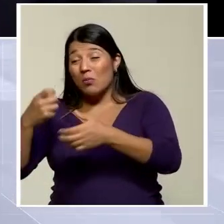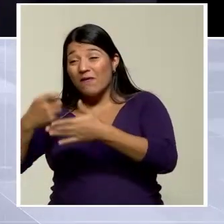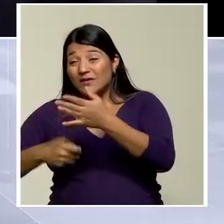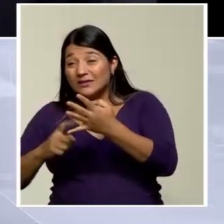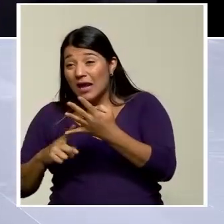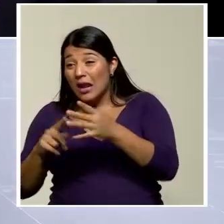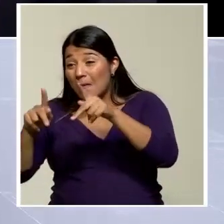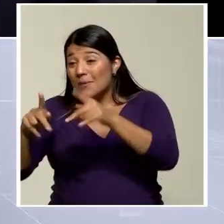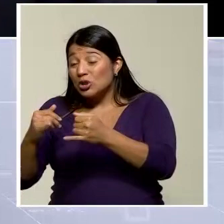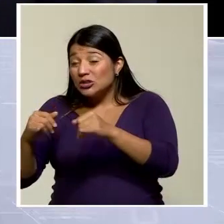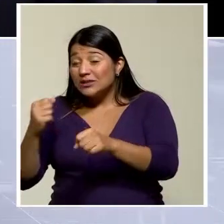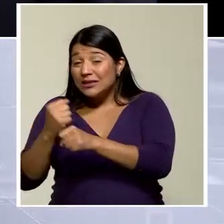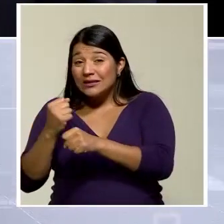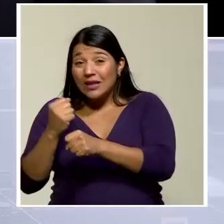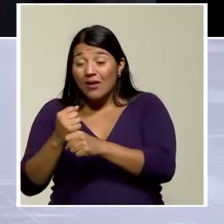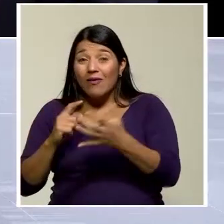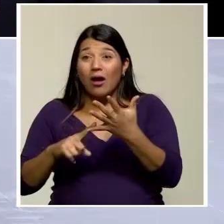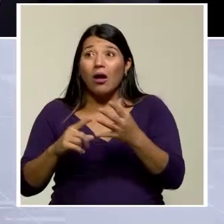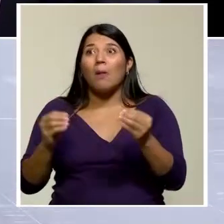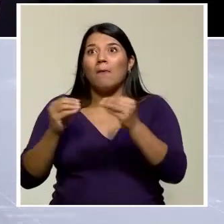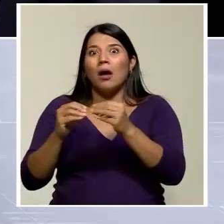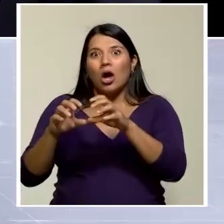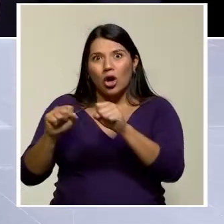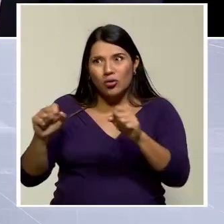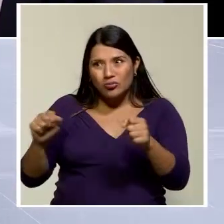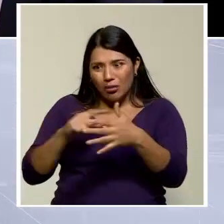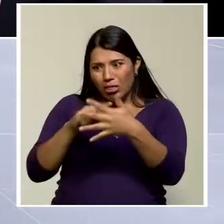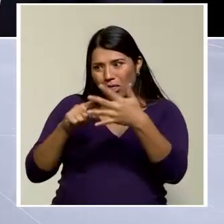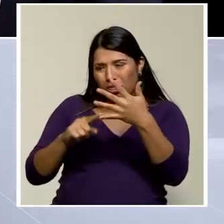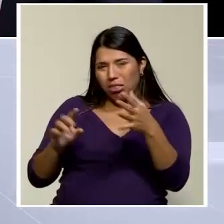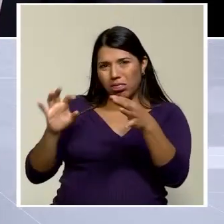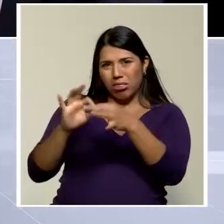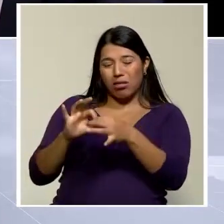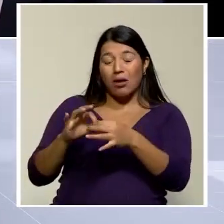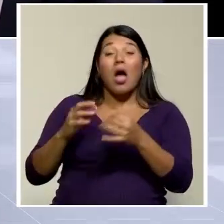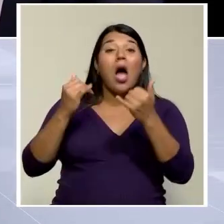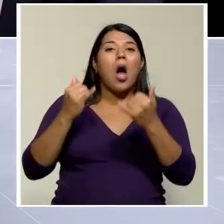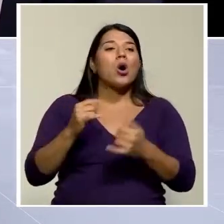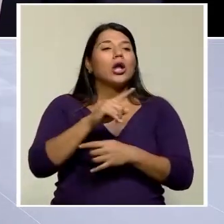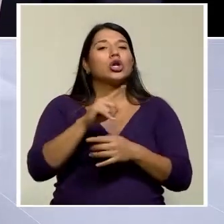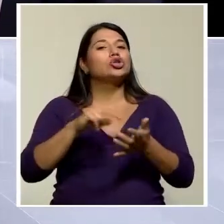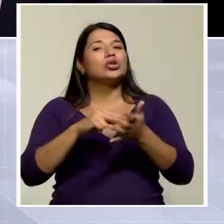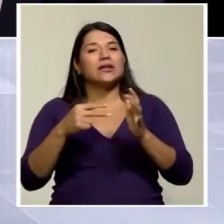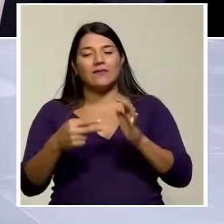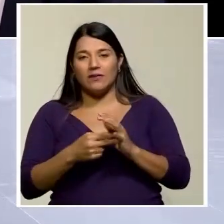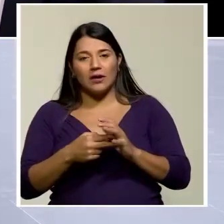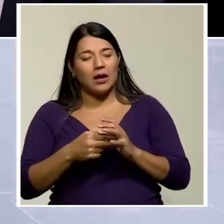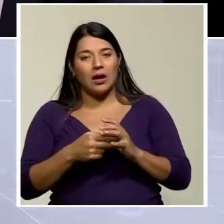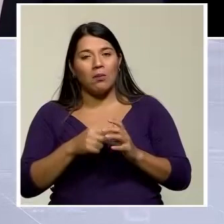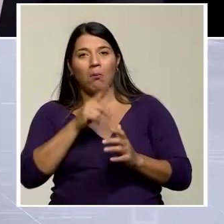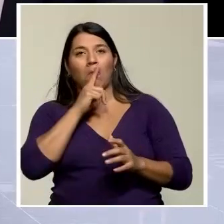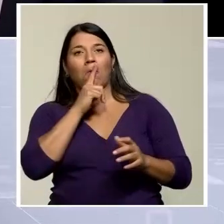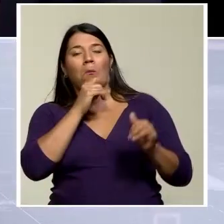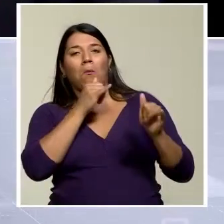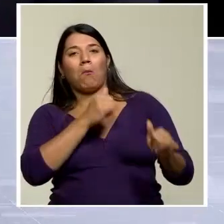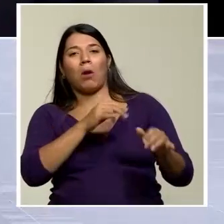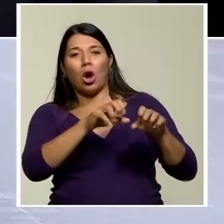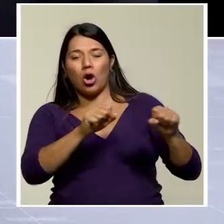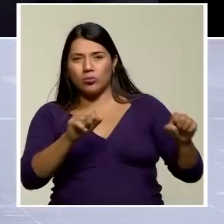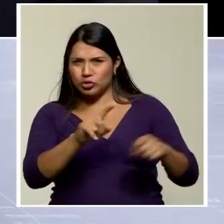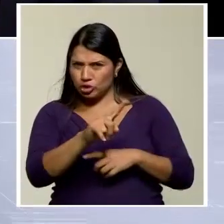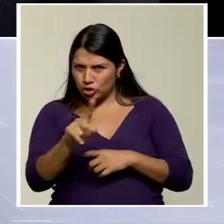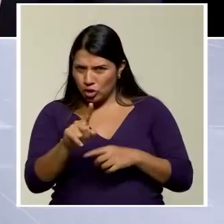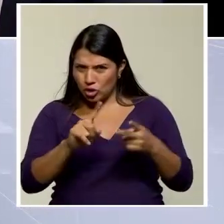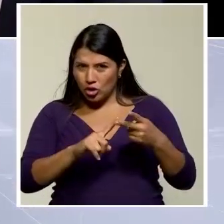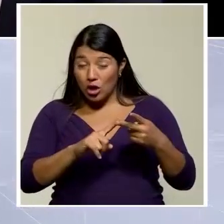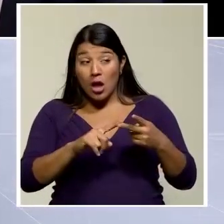desempleo, con la grave crisis de corrupción. Entonces, no es que vamos a dejar nuestro estilo de denunciar la corrupción y a los corruptos, no es que vamos a dejar de